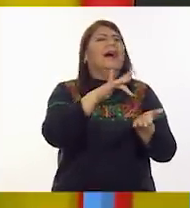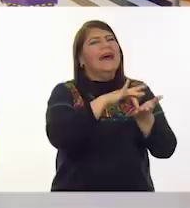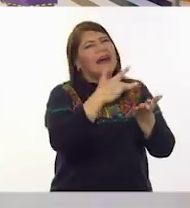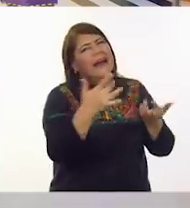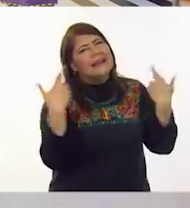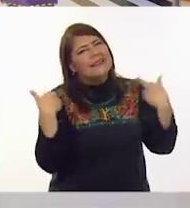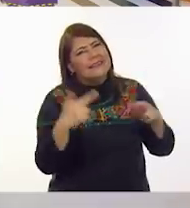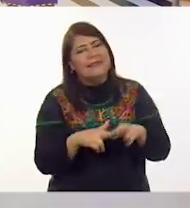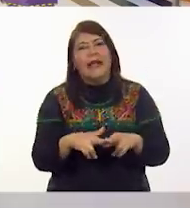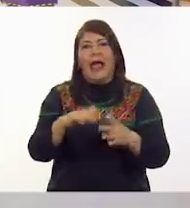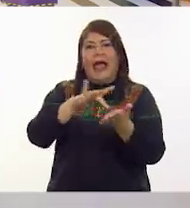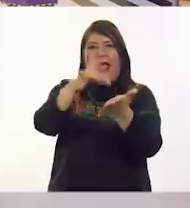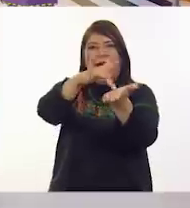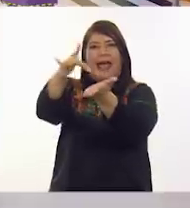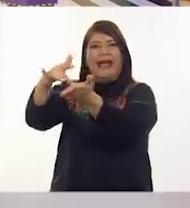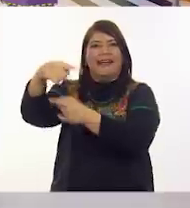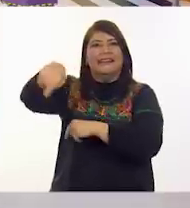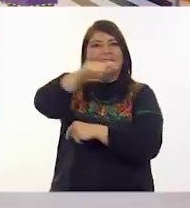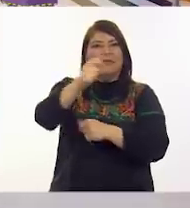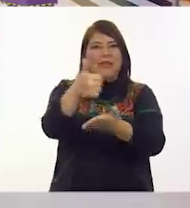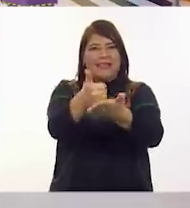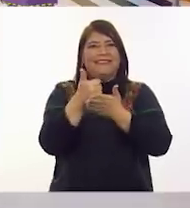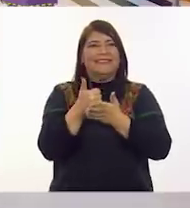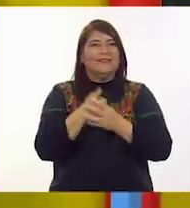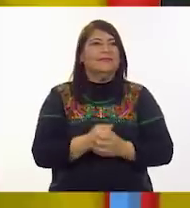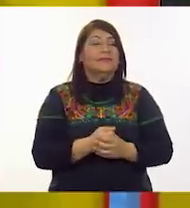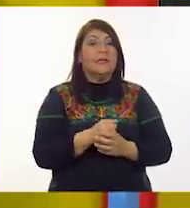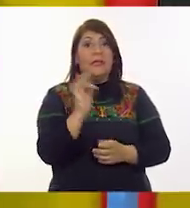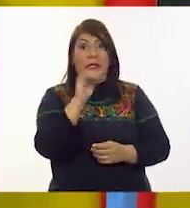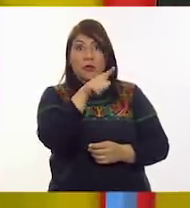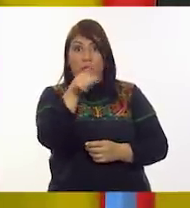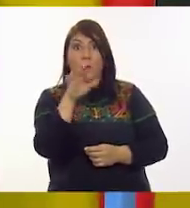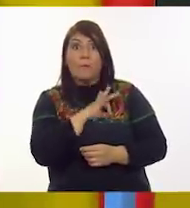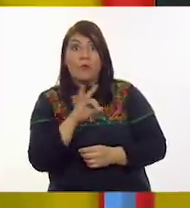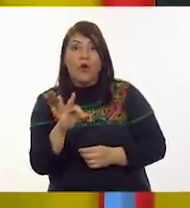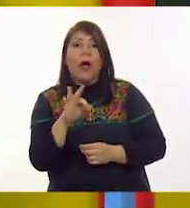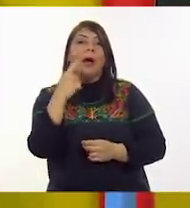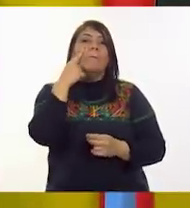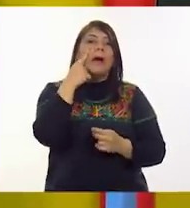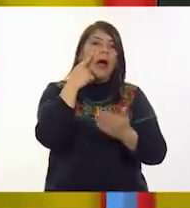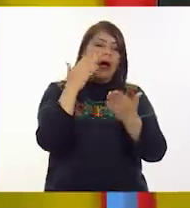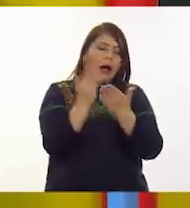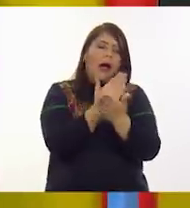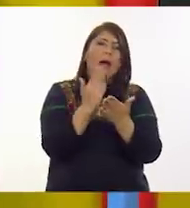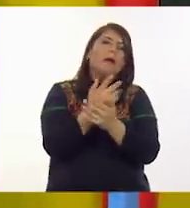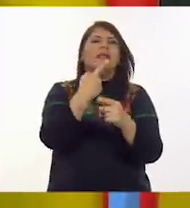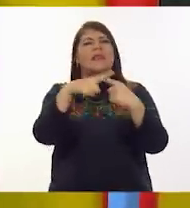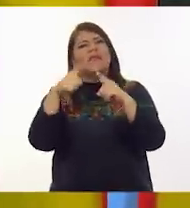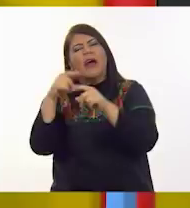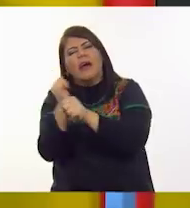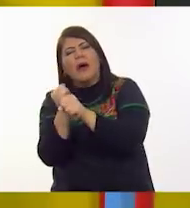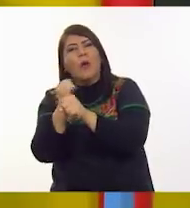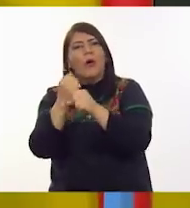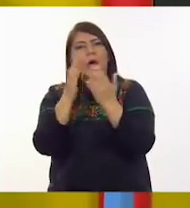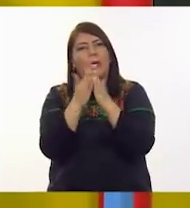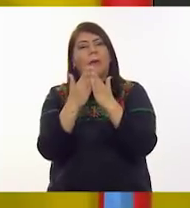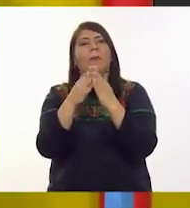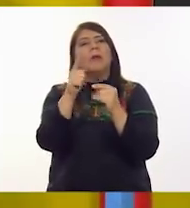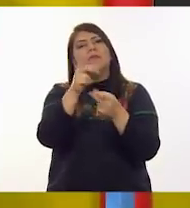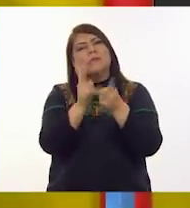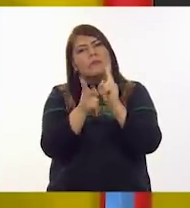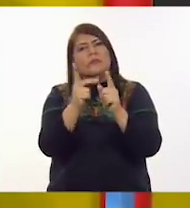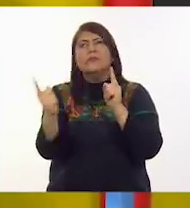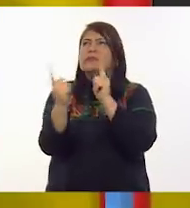maestra Adri. Gracias a todos ustedes por ayudarnos. Si te es posible, consulta otros libros y comenta el tema de hoy con tu